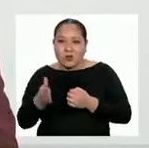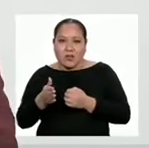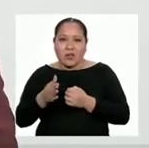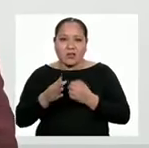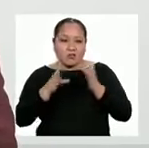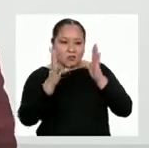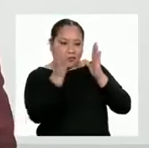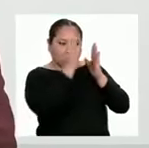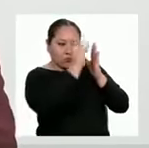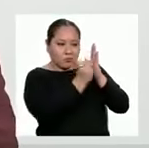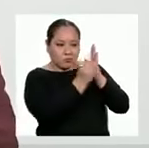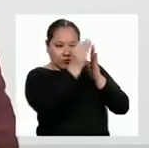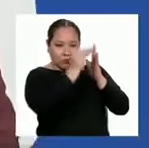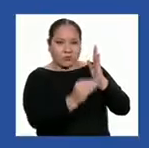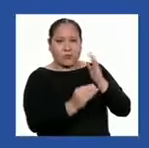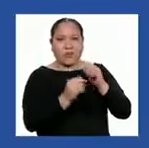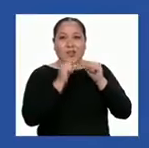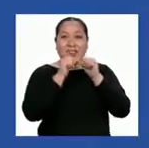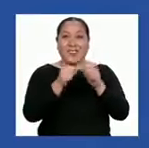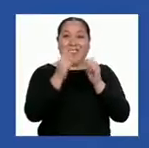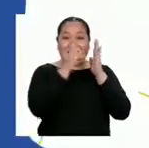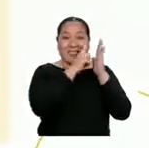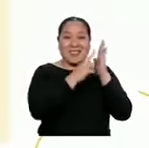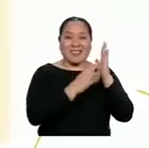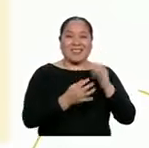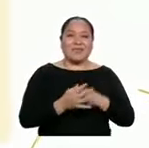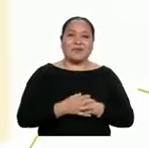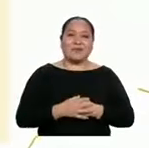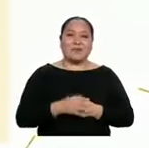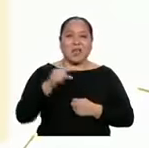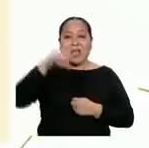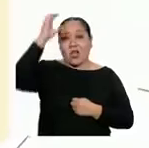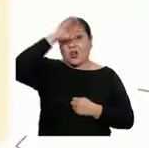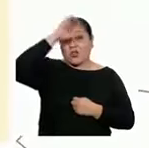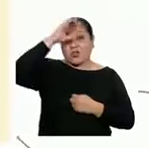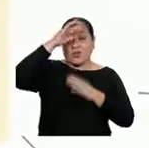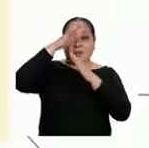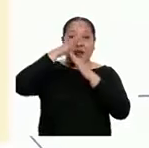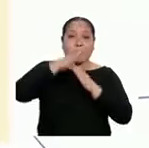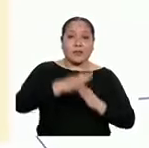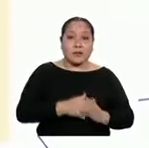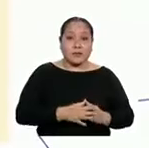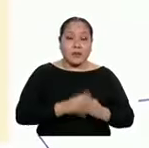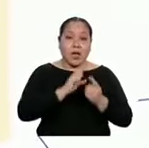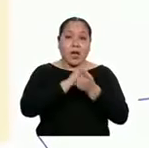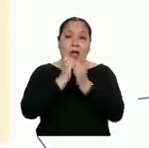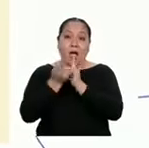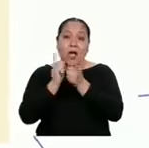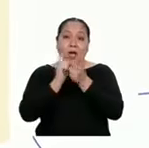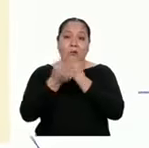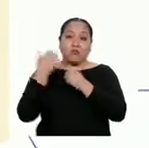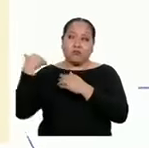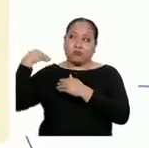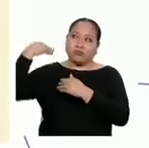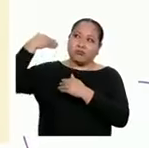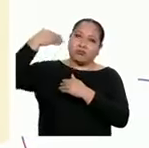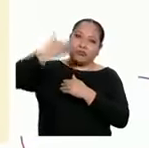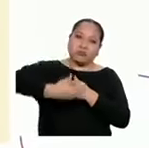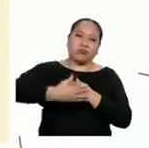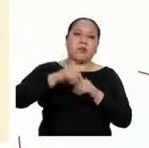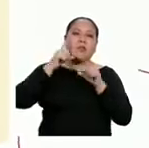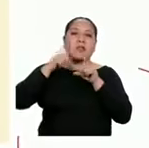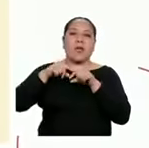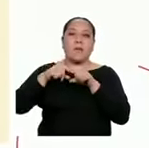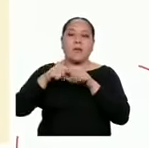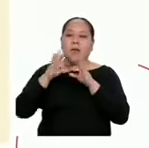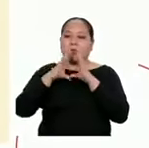de sumilla. Sigamos con el texto. El concepto de discriminación ha ido cambiando a lo largo del tiempo, de acuerdo